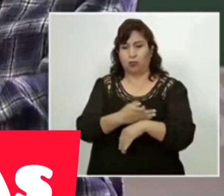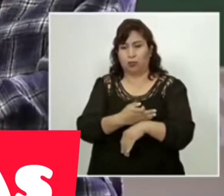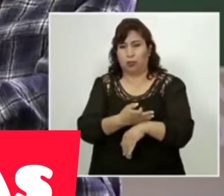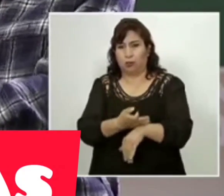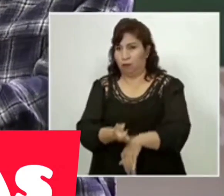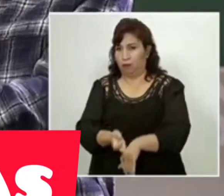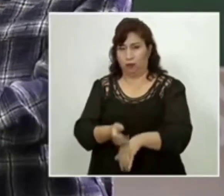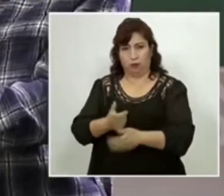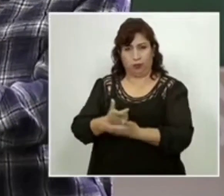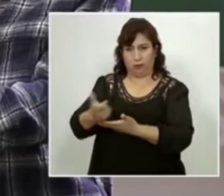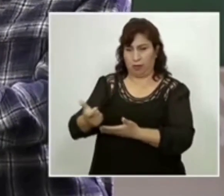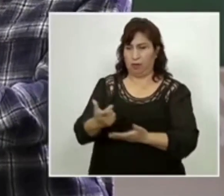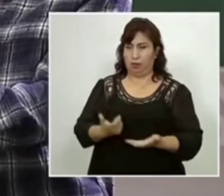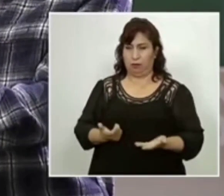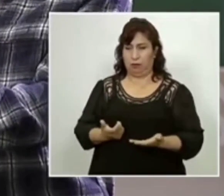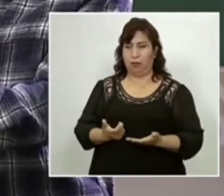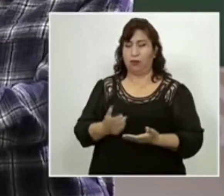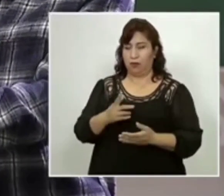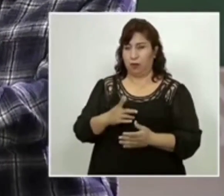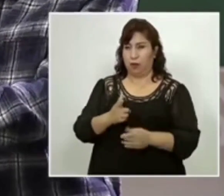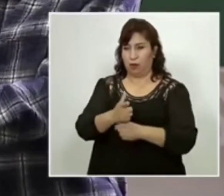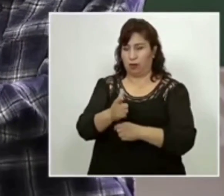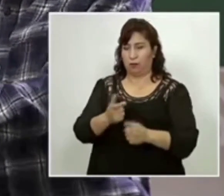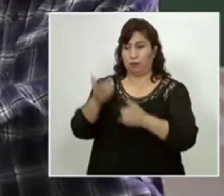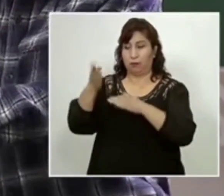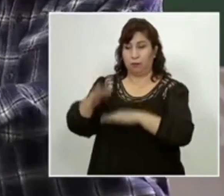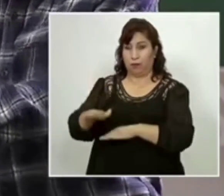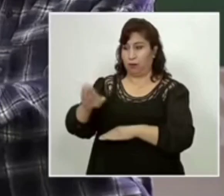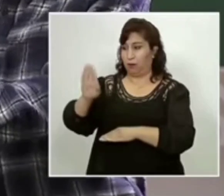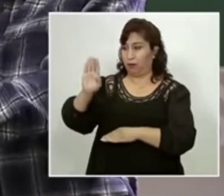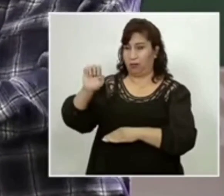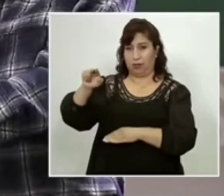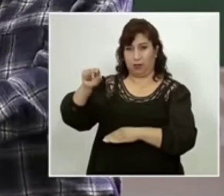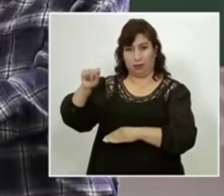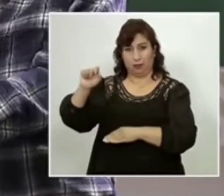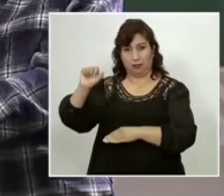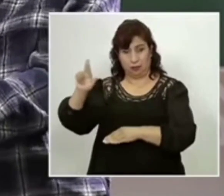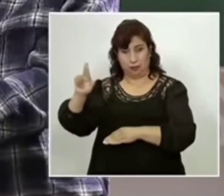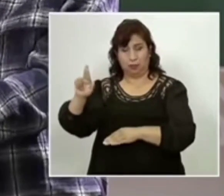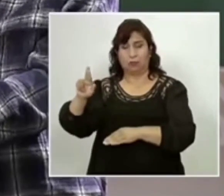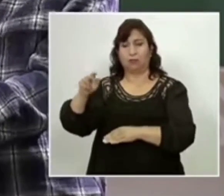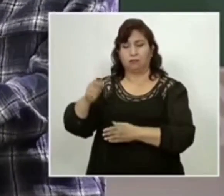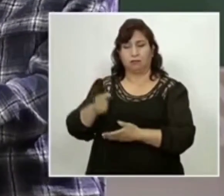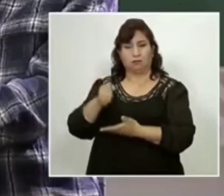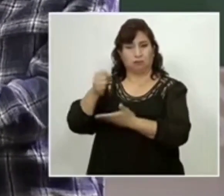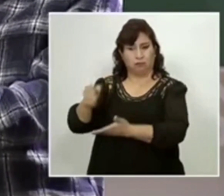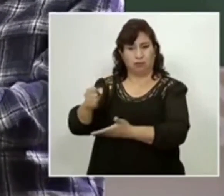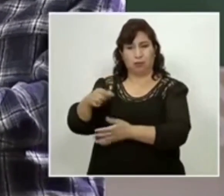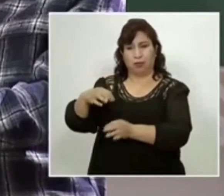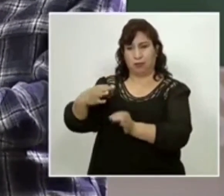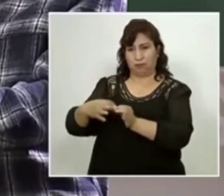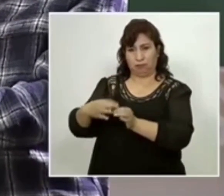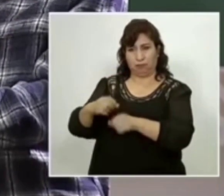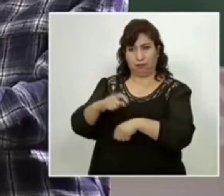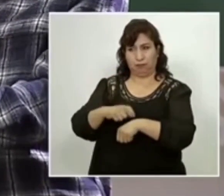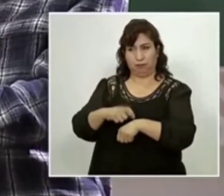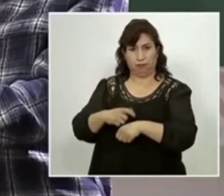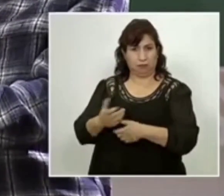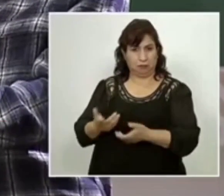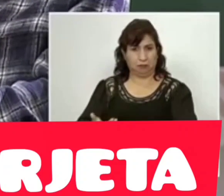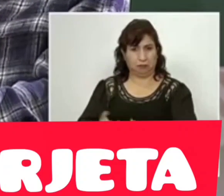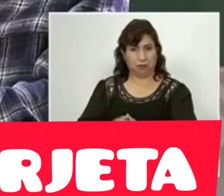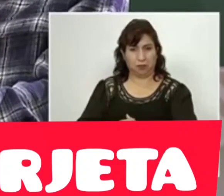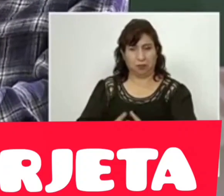y que logremos con el Banco del Bienestar, que hay que estar